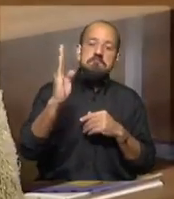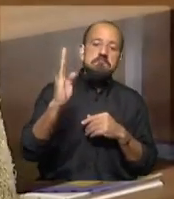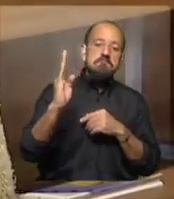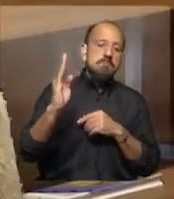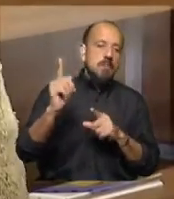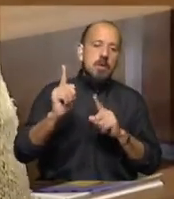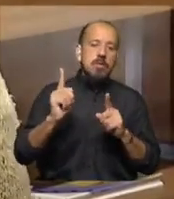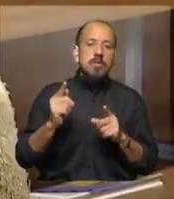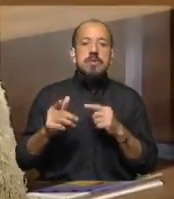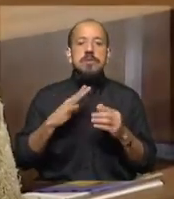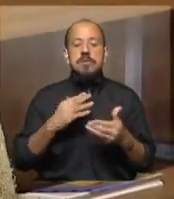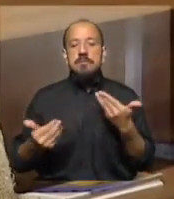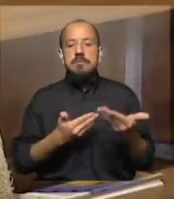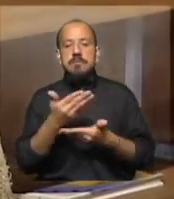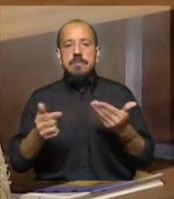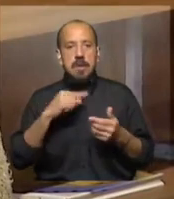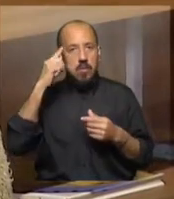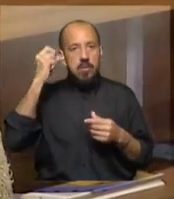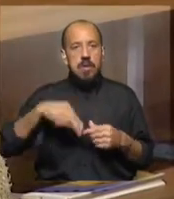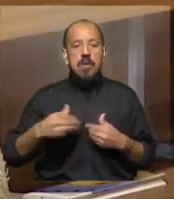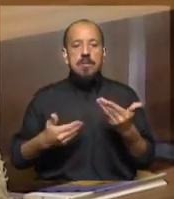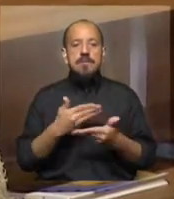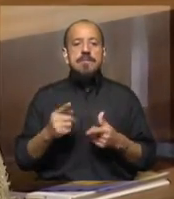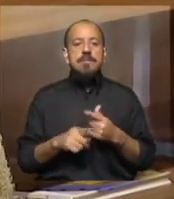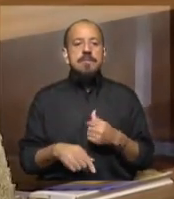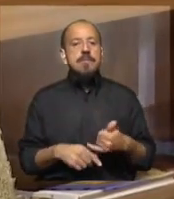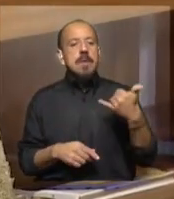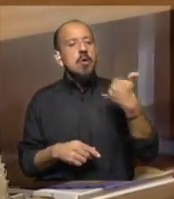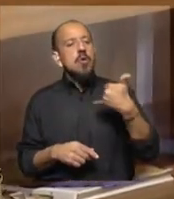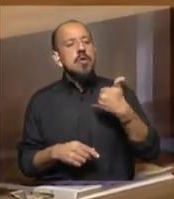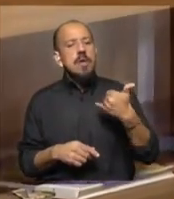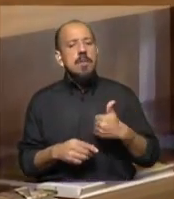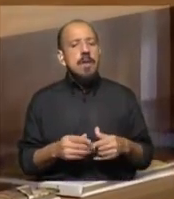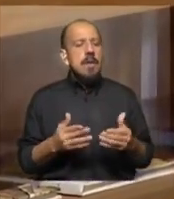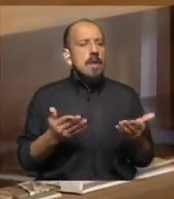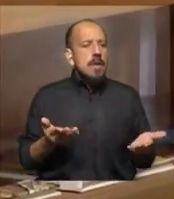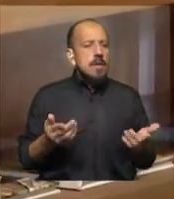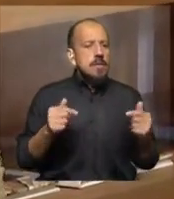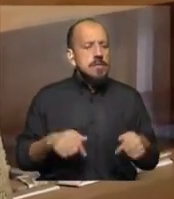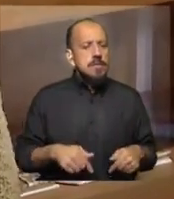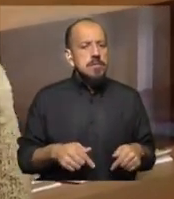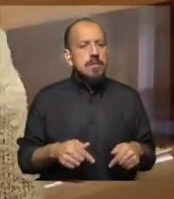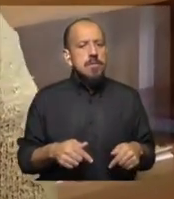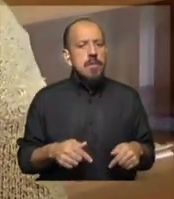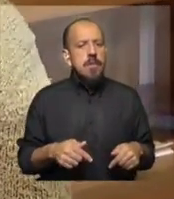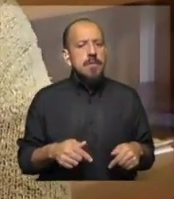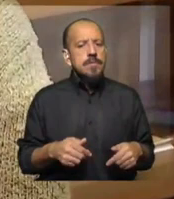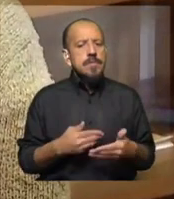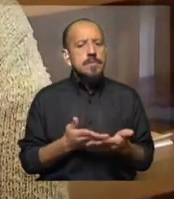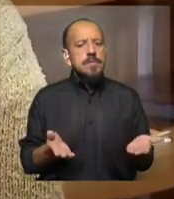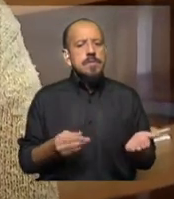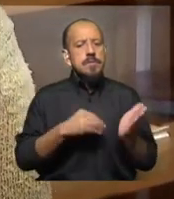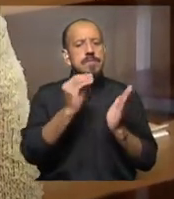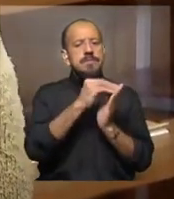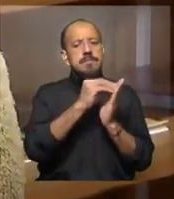quede sino intercambiar en torno a los libros Contame un poco este hasta ahora bueno Recién me mostrabas un una